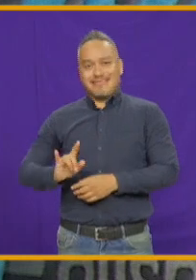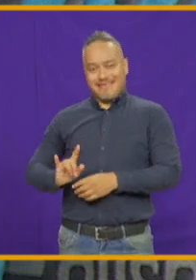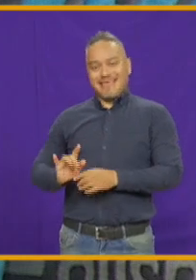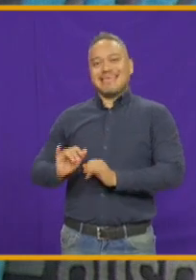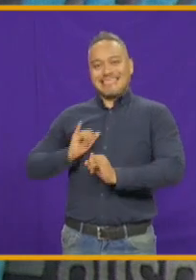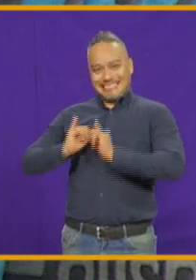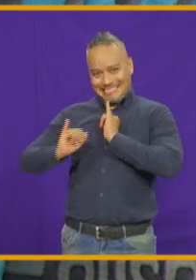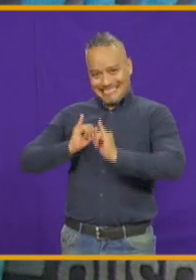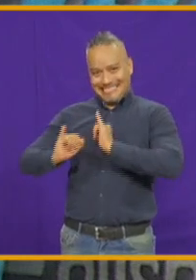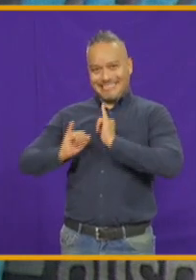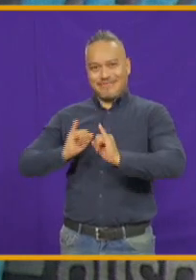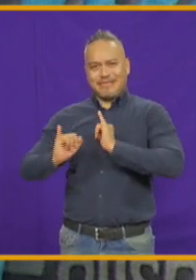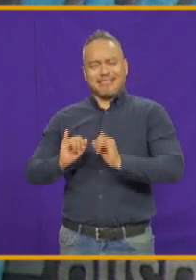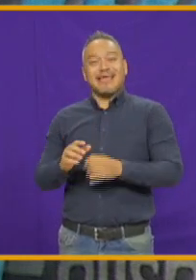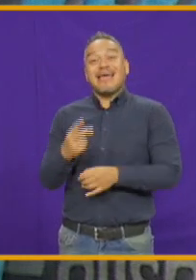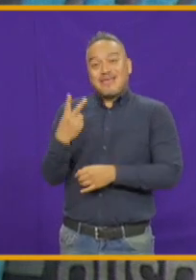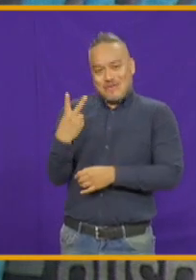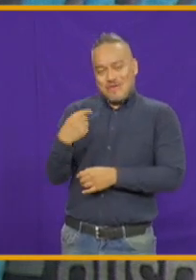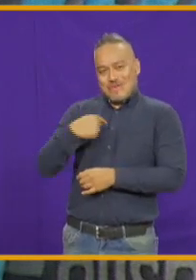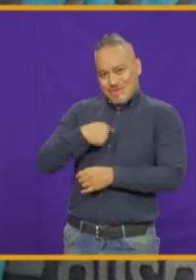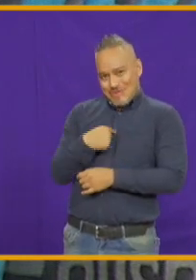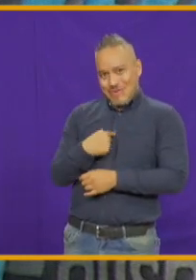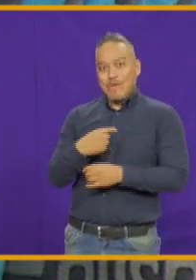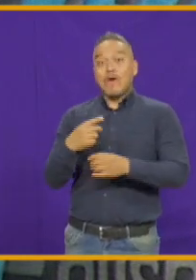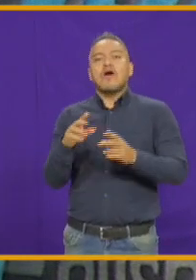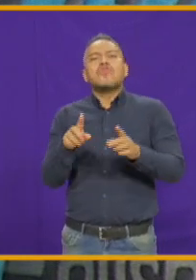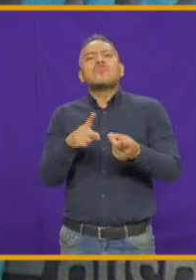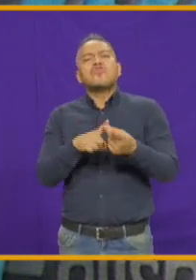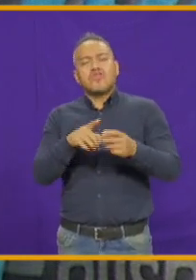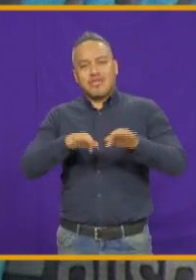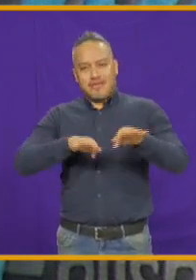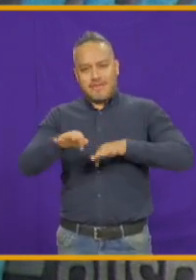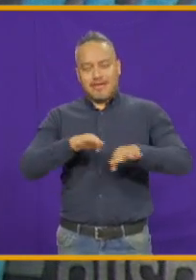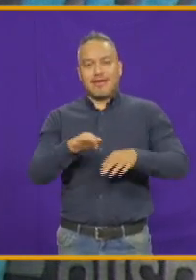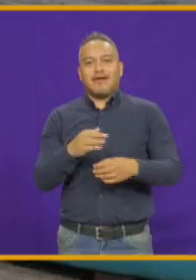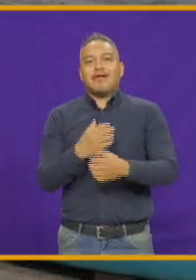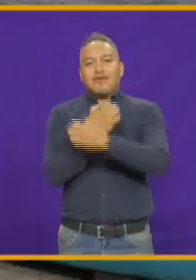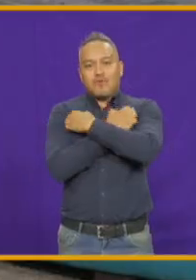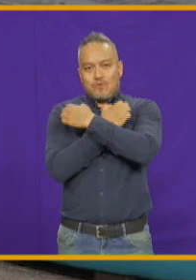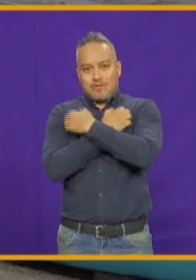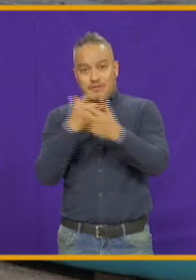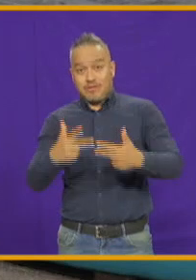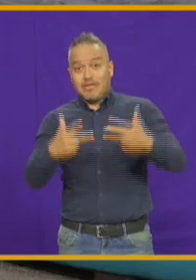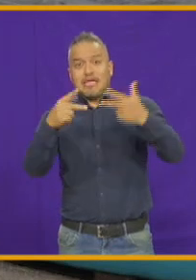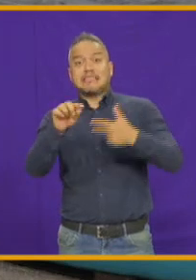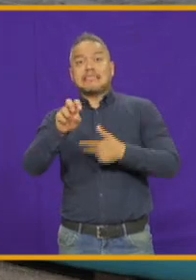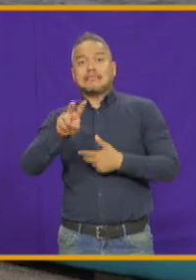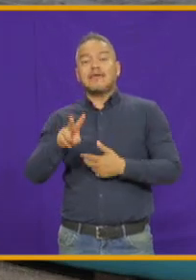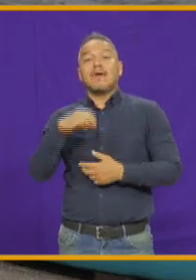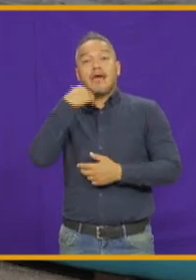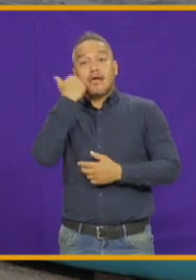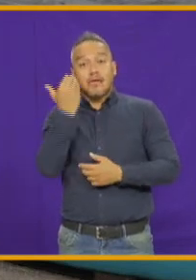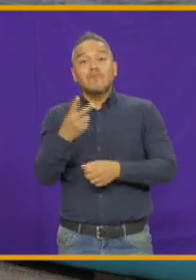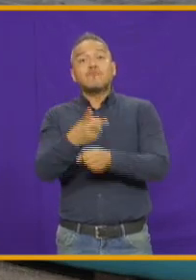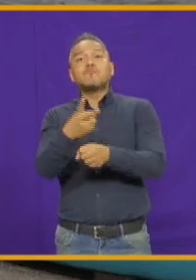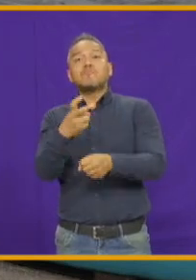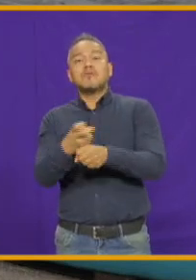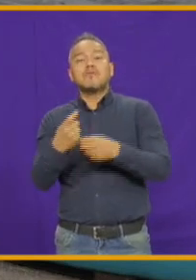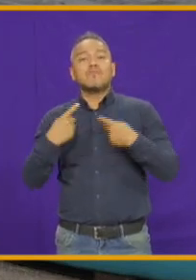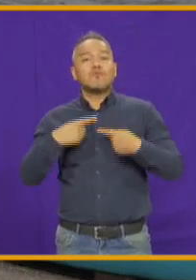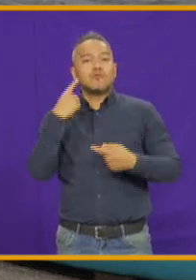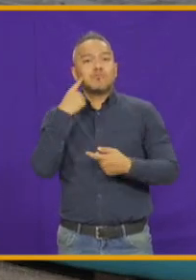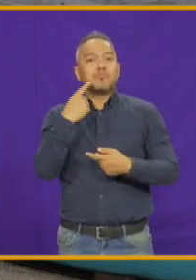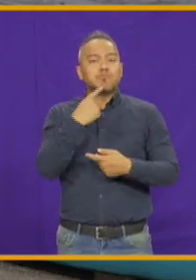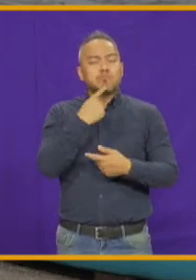yo estamos de la coordinación Estatal de educación a distancia queriendo abrir un espacio para aquellas personas que no reciben esta información